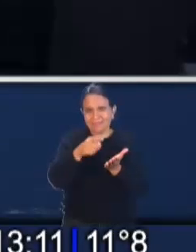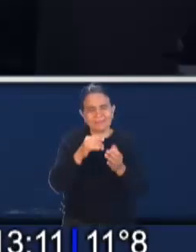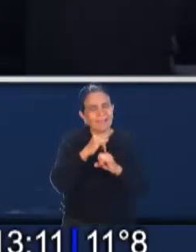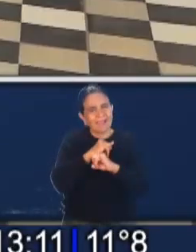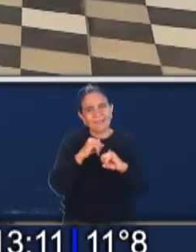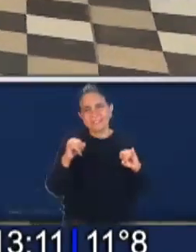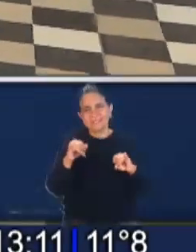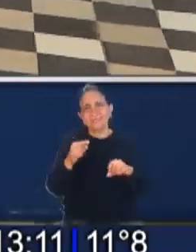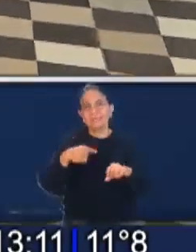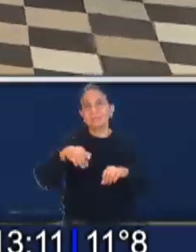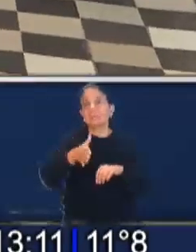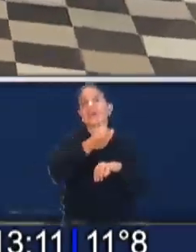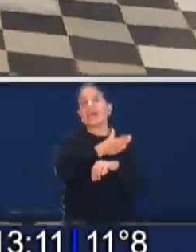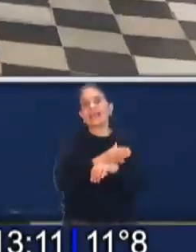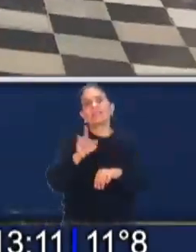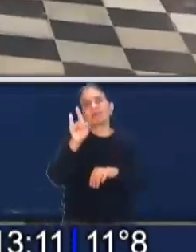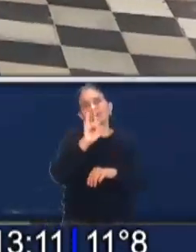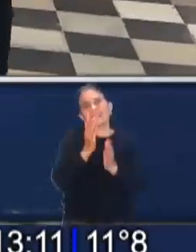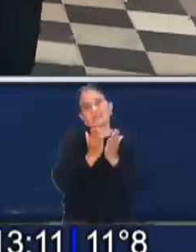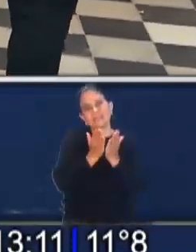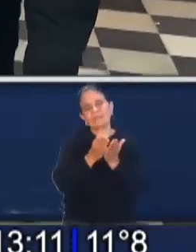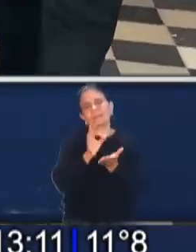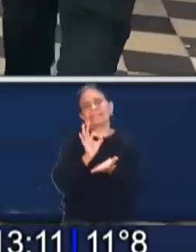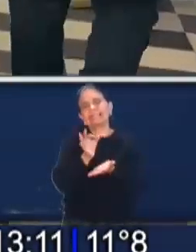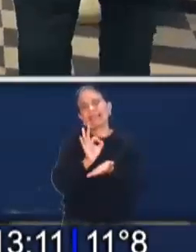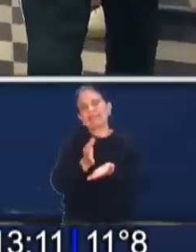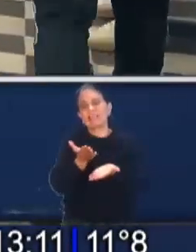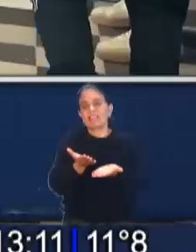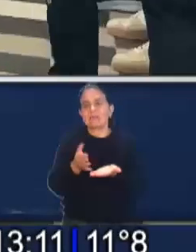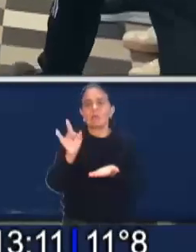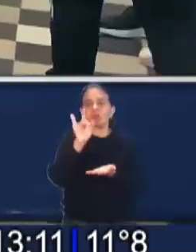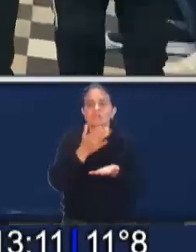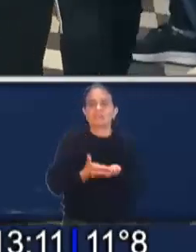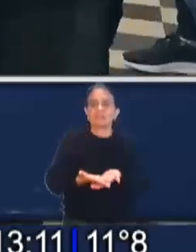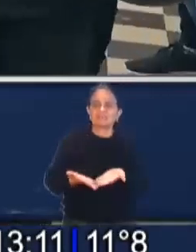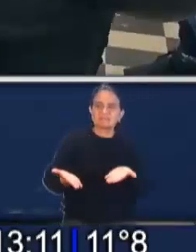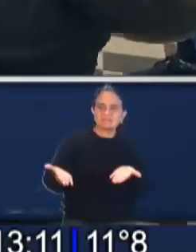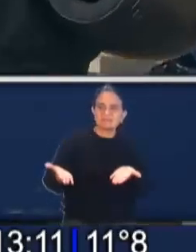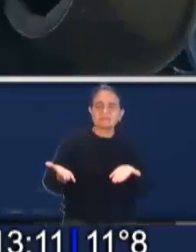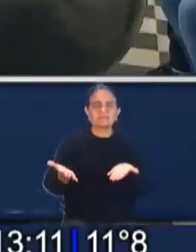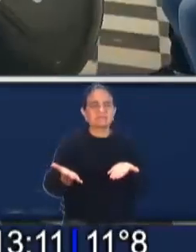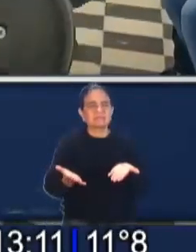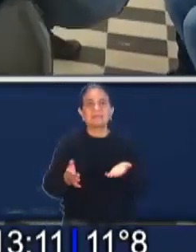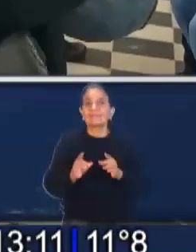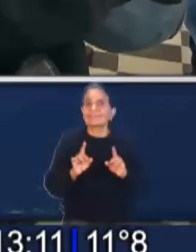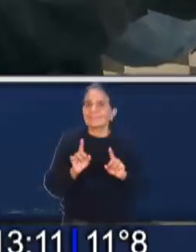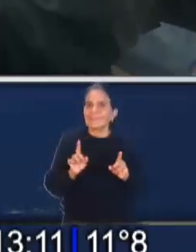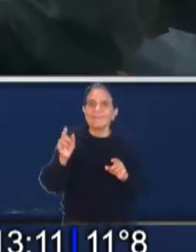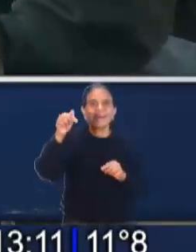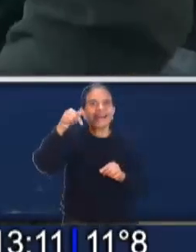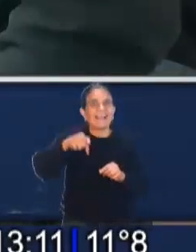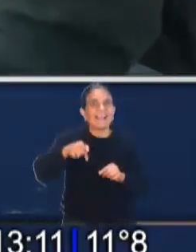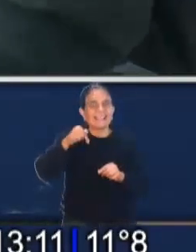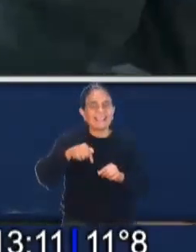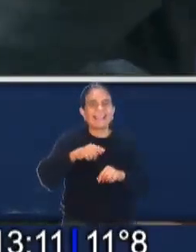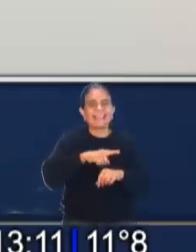que es no disfrutar la universidad. Y por eso le planteamos una universidad que se disfrute, que esta etapa hermosa de vida, que la vivan